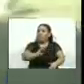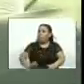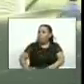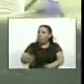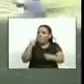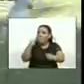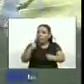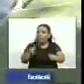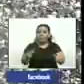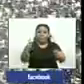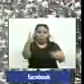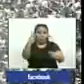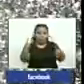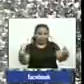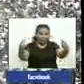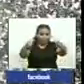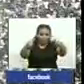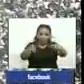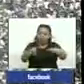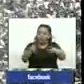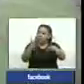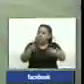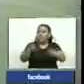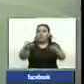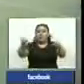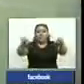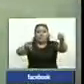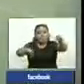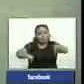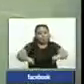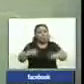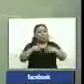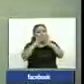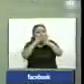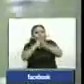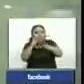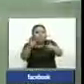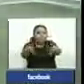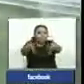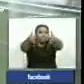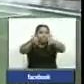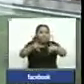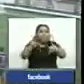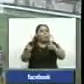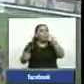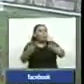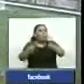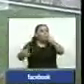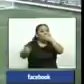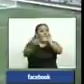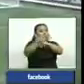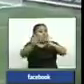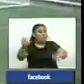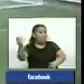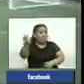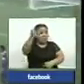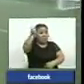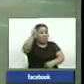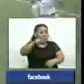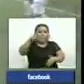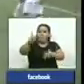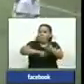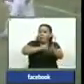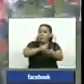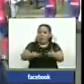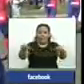con dos equipos que no quieren perder y con hambre de más títulos, siempre con el objetivo de ser campeón y prohibido perder